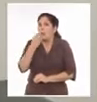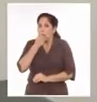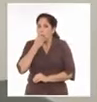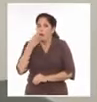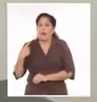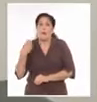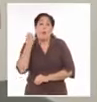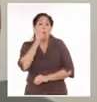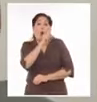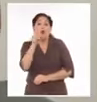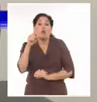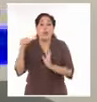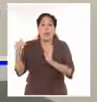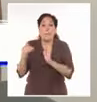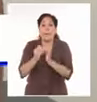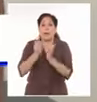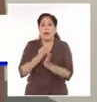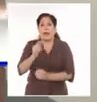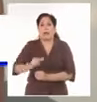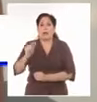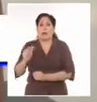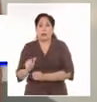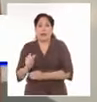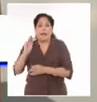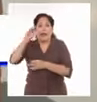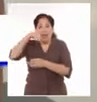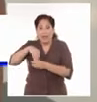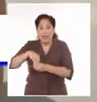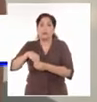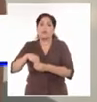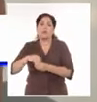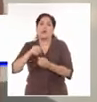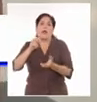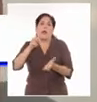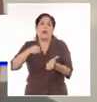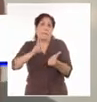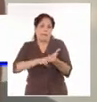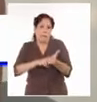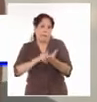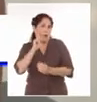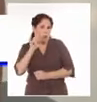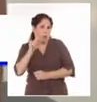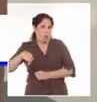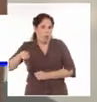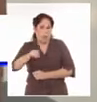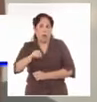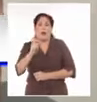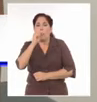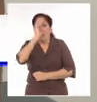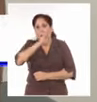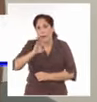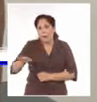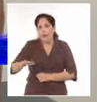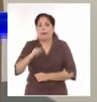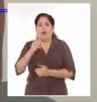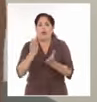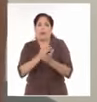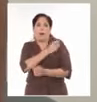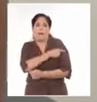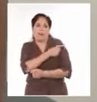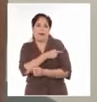de 11.000 estudiantes o educandos en los contextos regulares, en este caso en la educación primera infancia, primaria y escuelas de